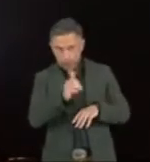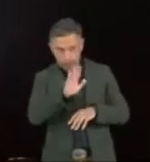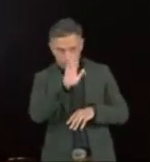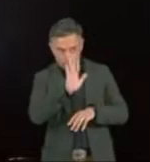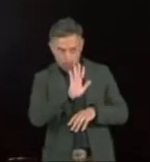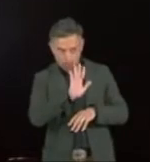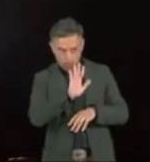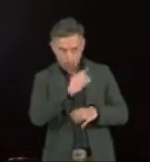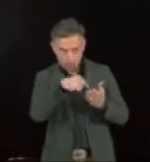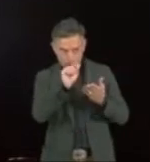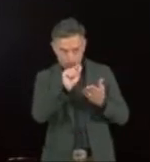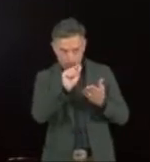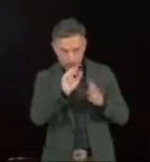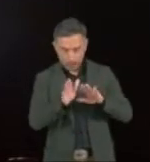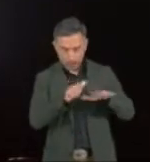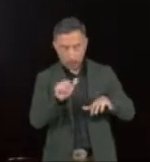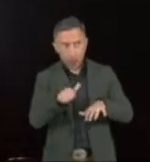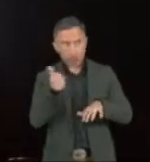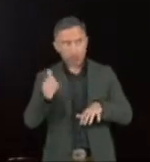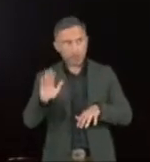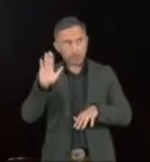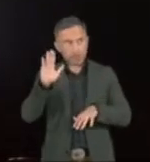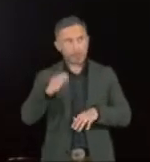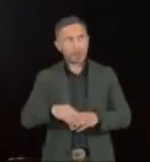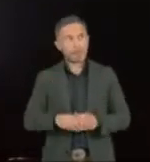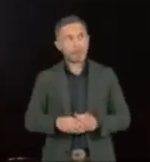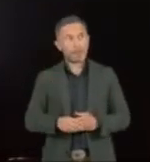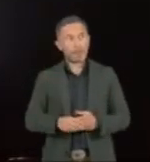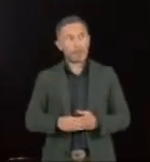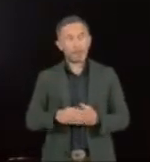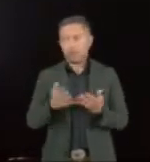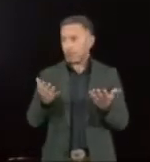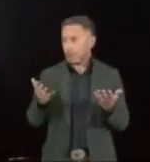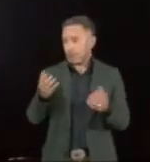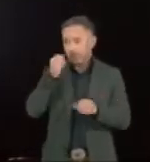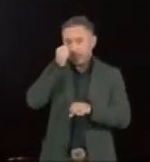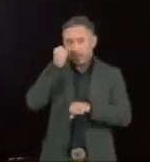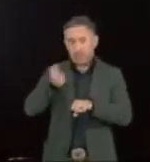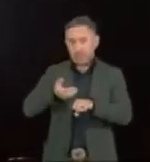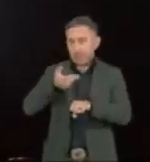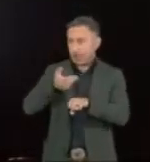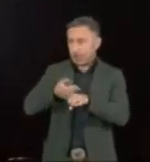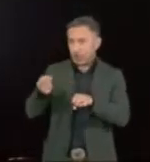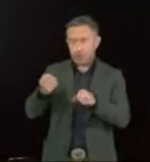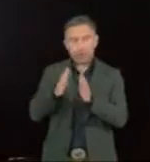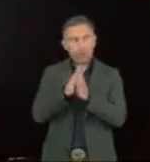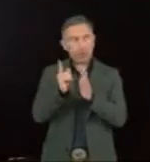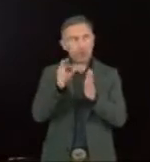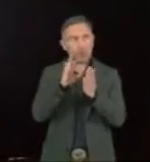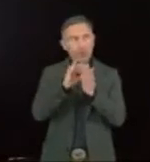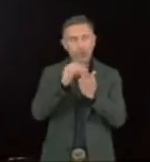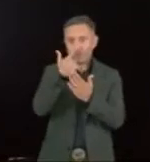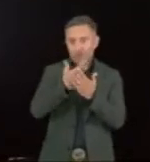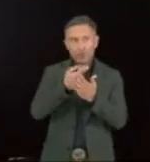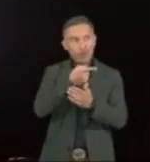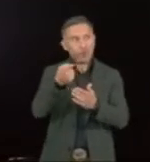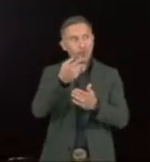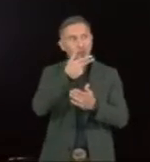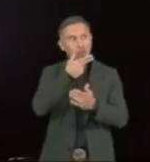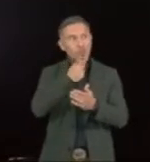bien si no hay más intervenciones de cuenta del siguiente punto del orden del día señor secretario hay un orden de colegas de ruego